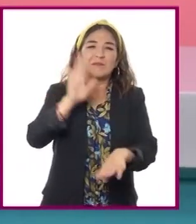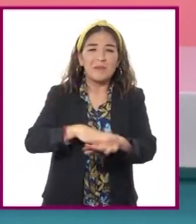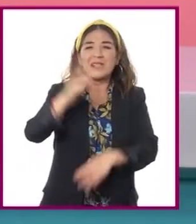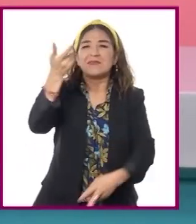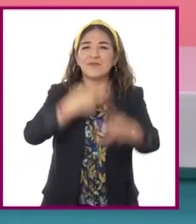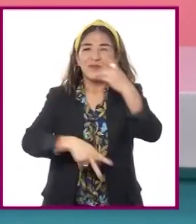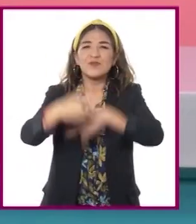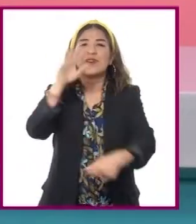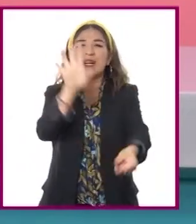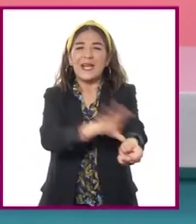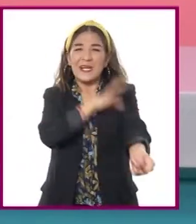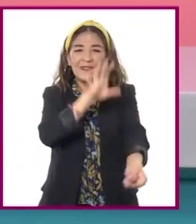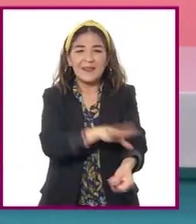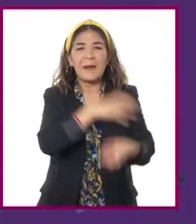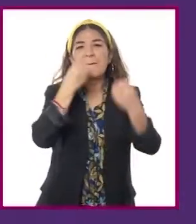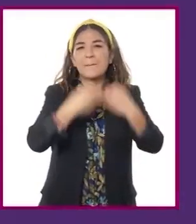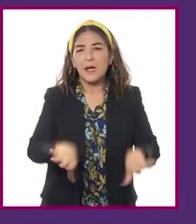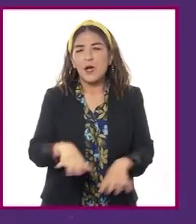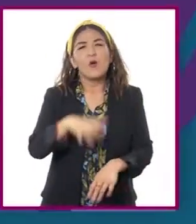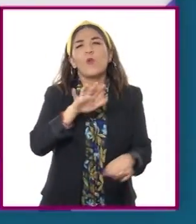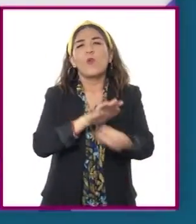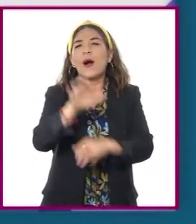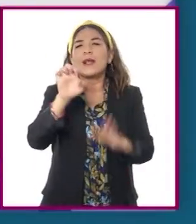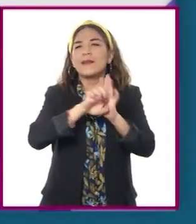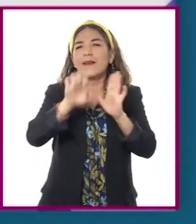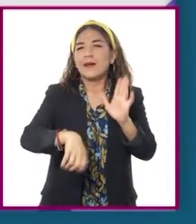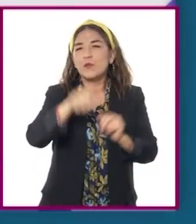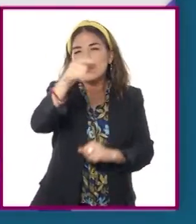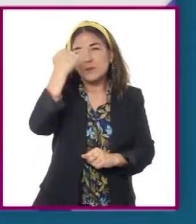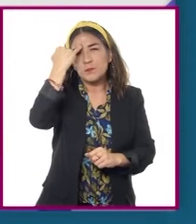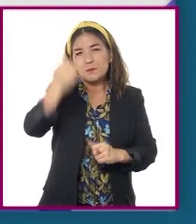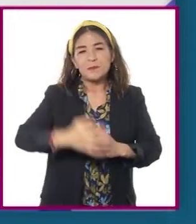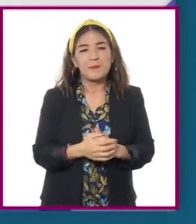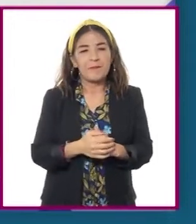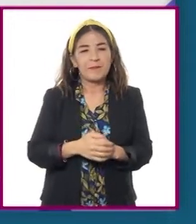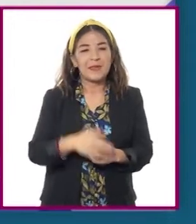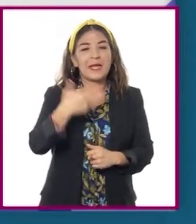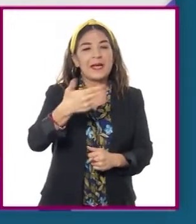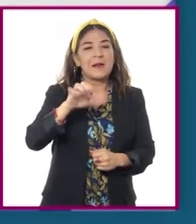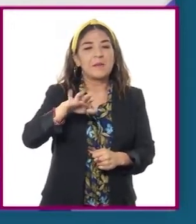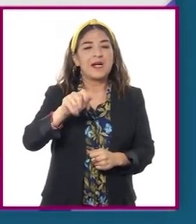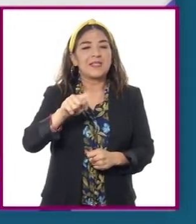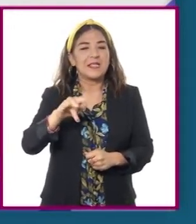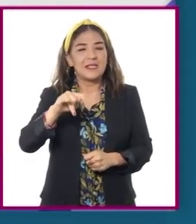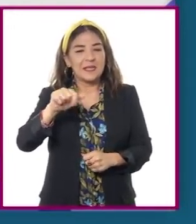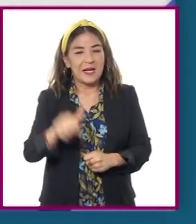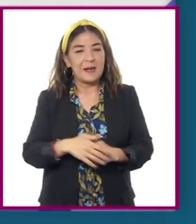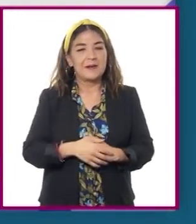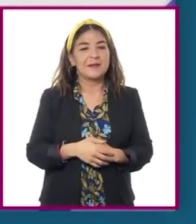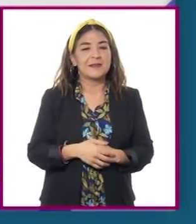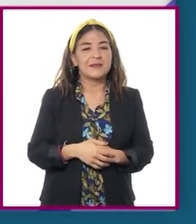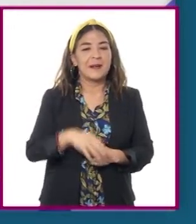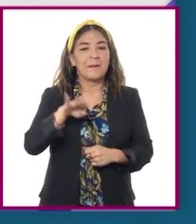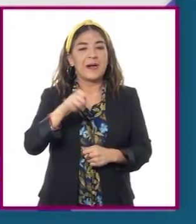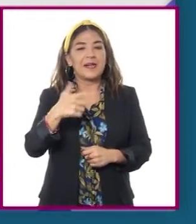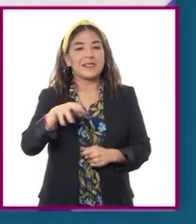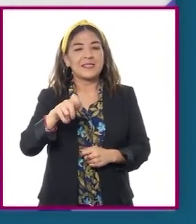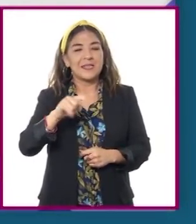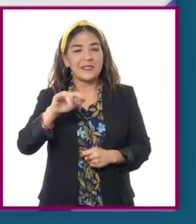¿Qué ejemplos de minerales se les ocurren? Hematita, magnetita,